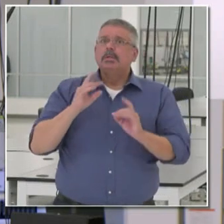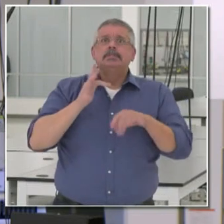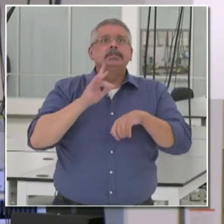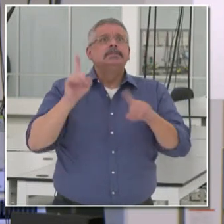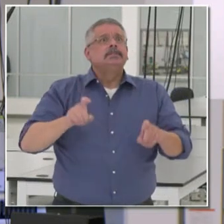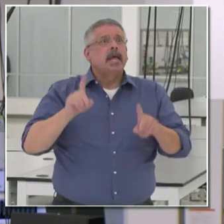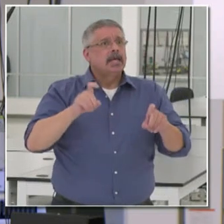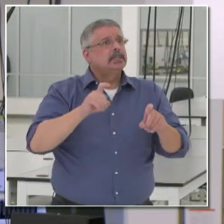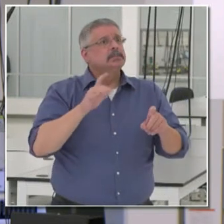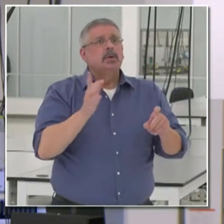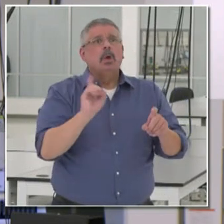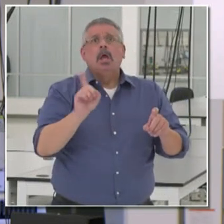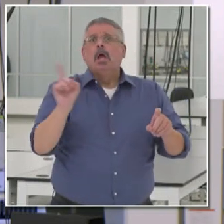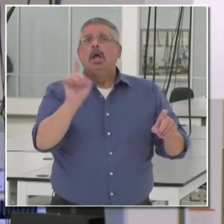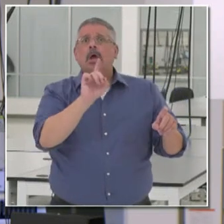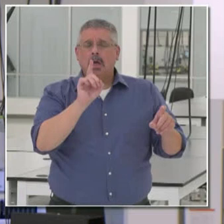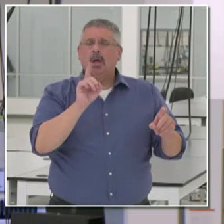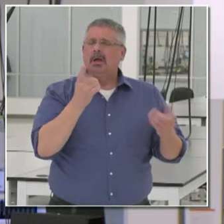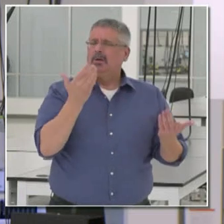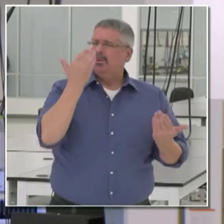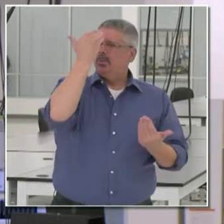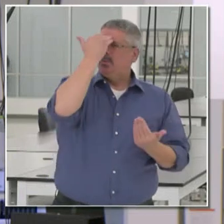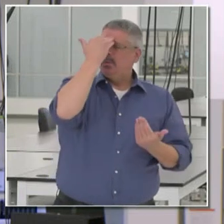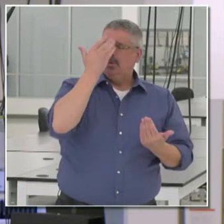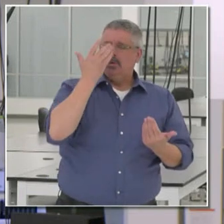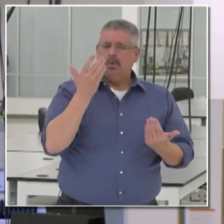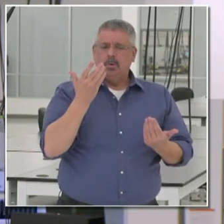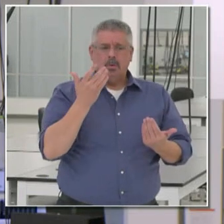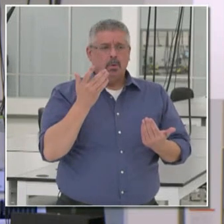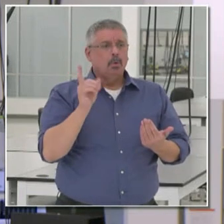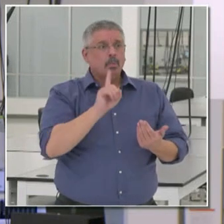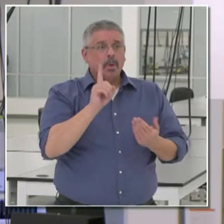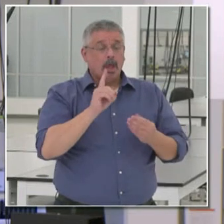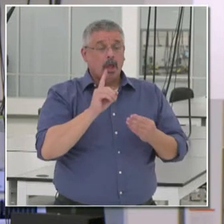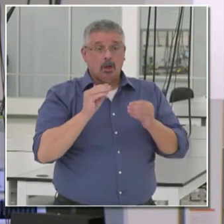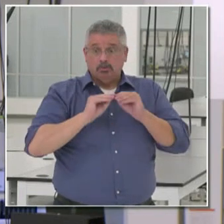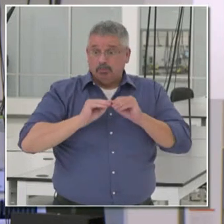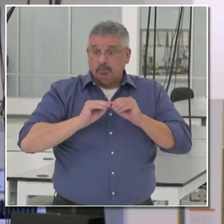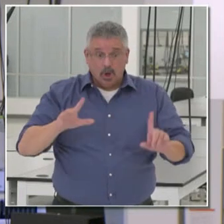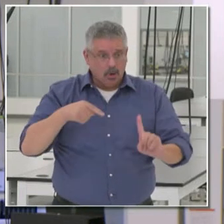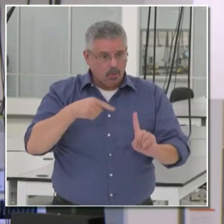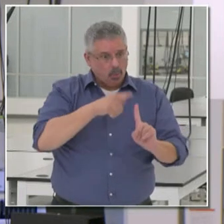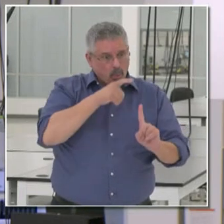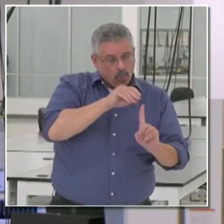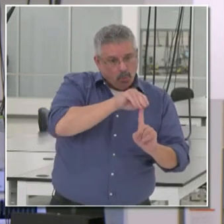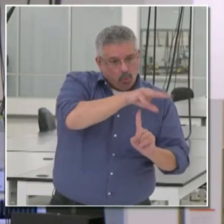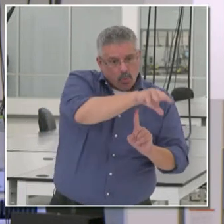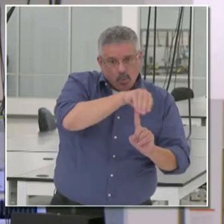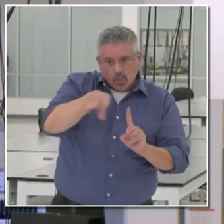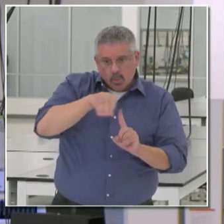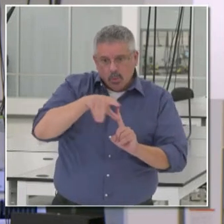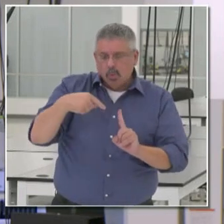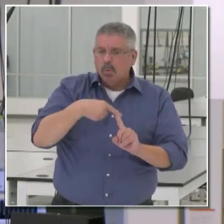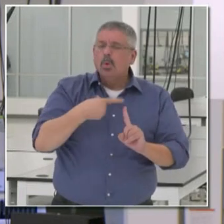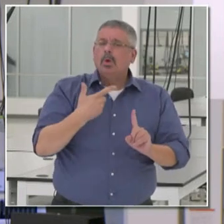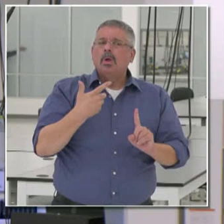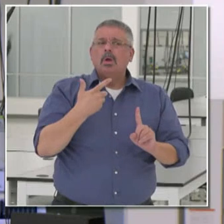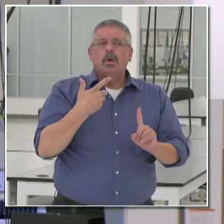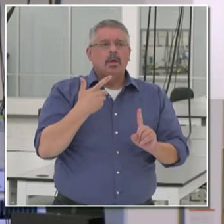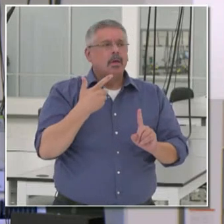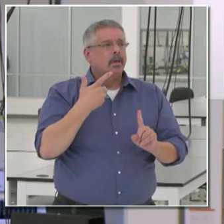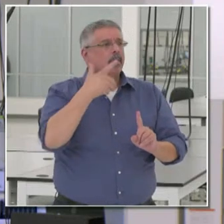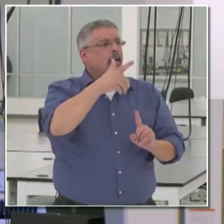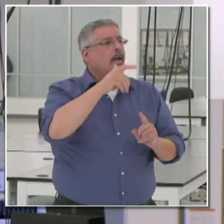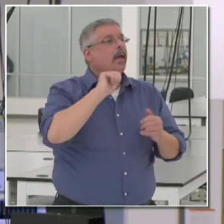el tener las pruebas disponibles es ese paso que nos permite entender dónde se encuentra la transmisión por todo el